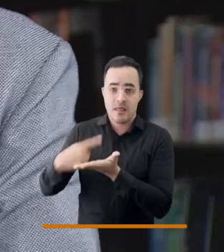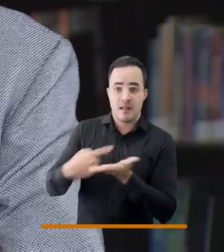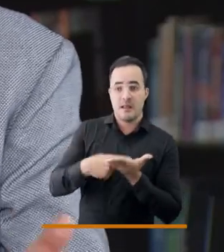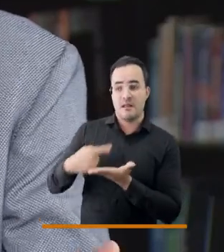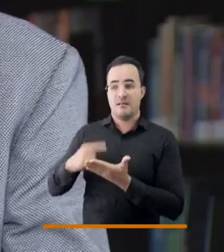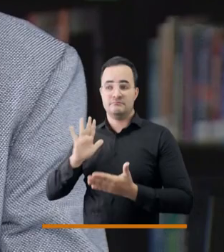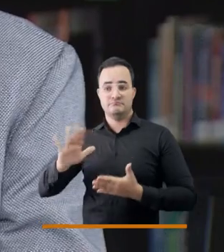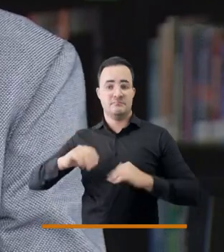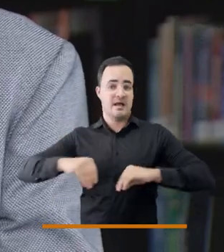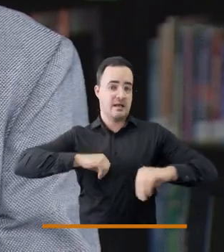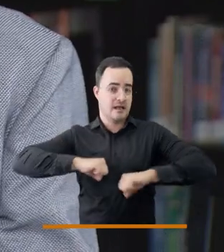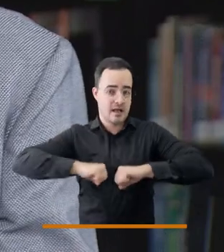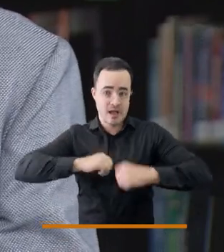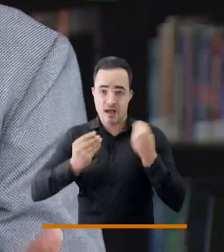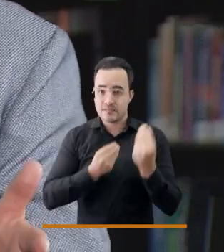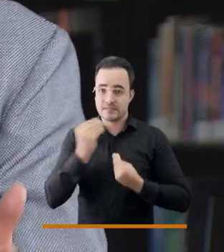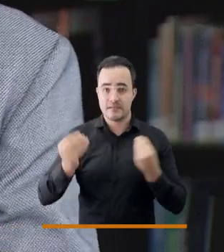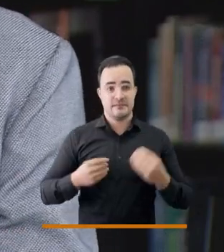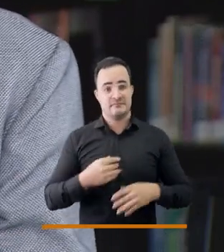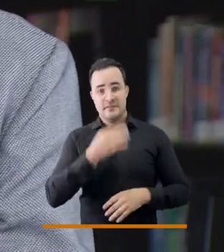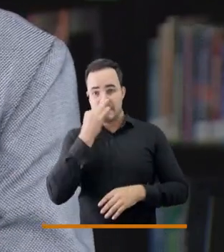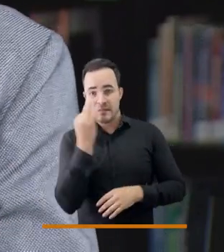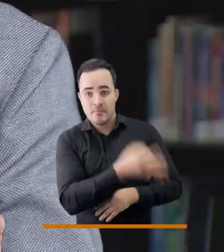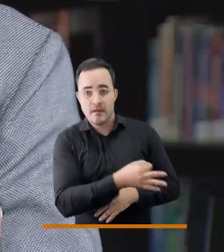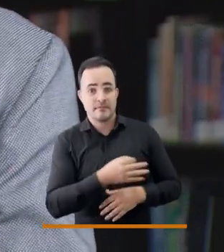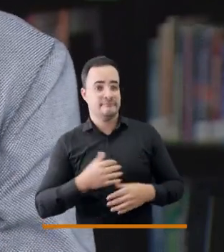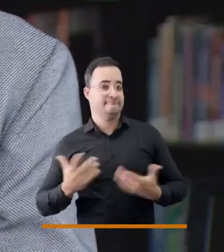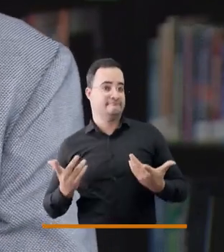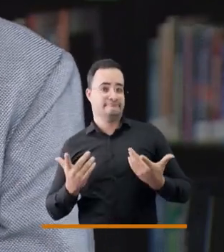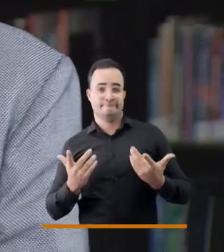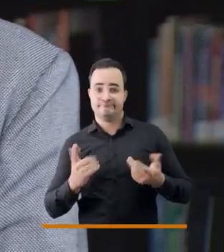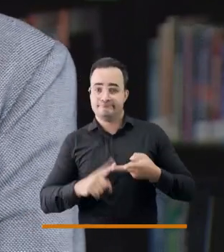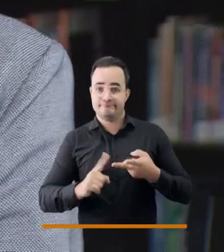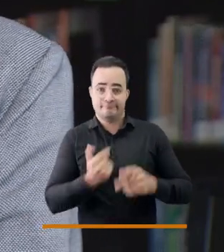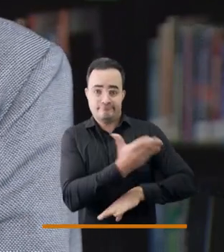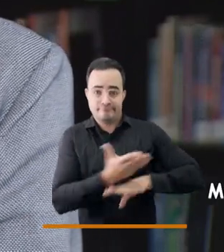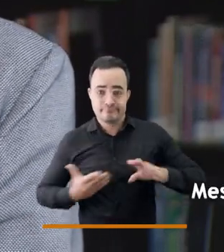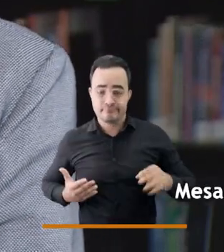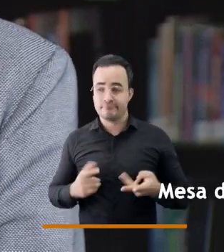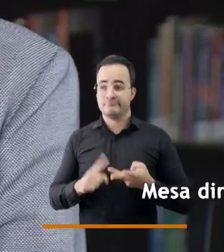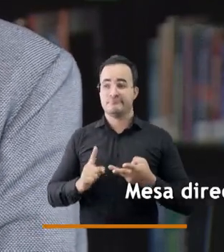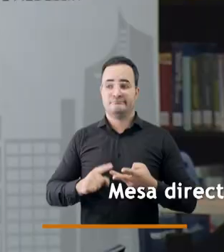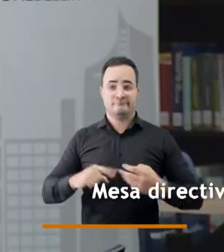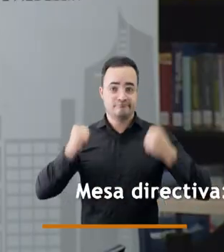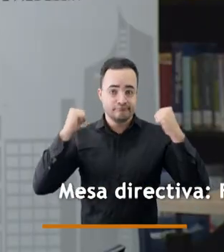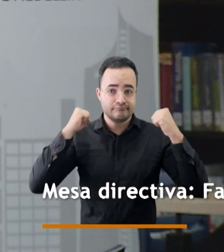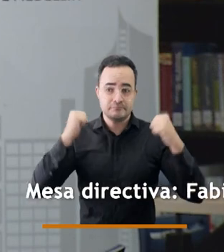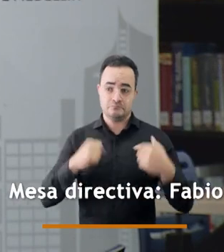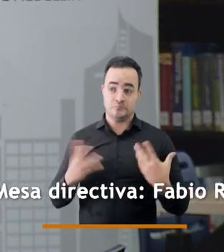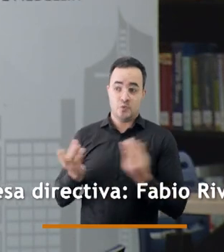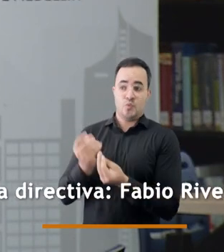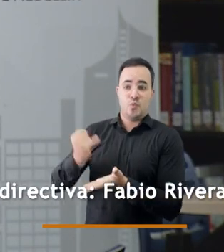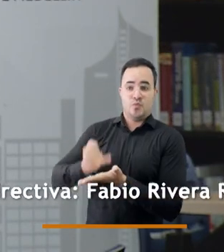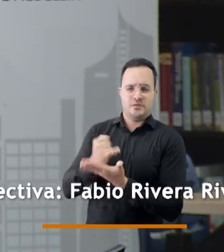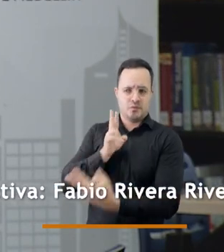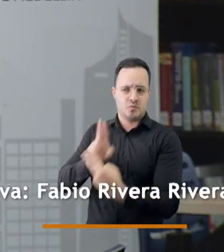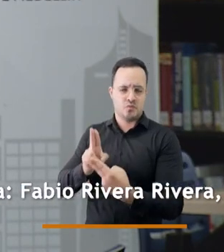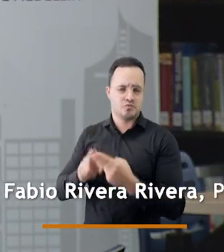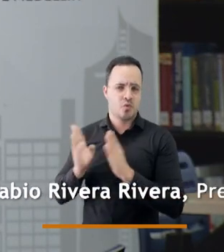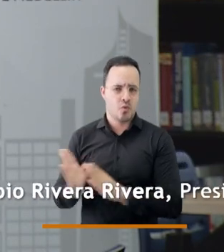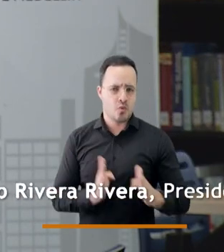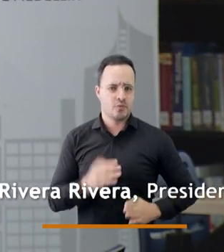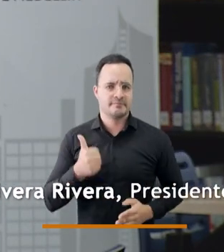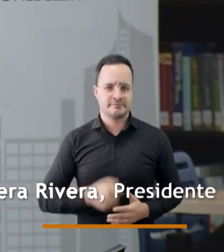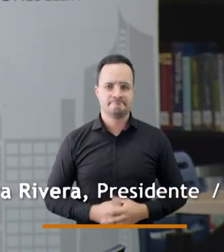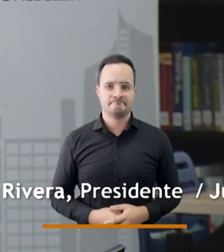populares, las tutelas que sean necesarias. La comunidad, a través de una junta, está muy organizada para hacer eso. Muchísimas gracias a los dos